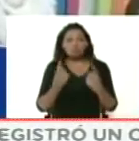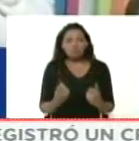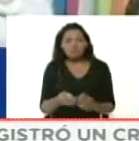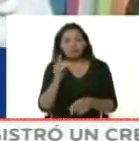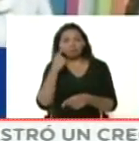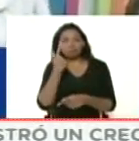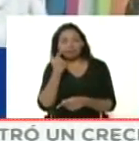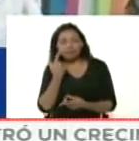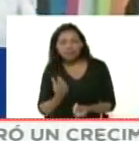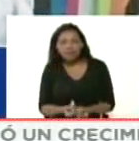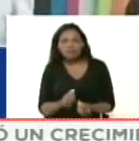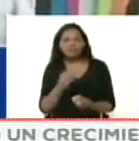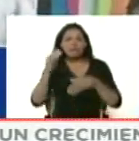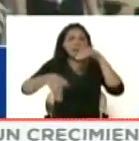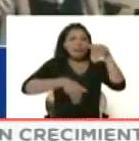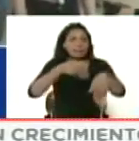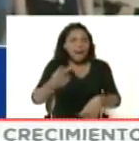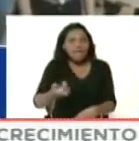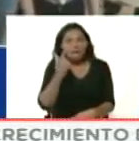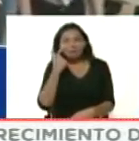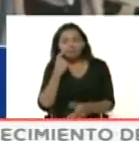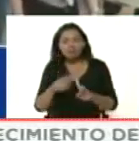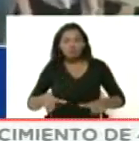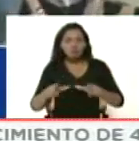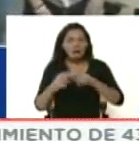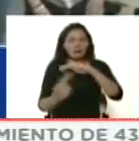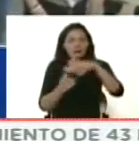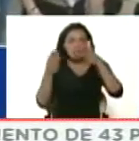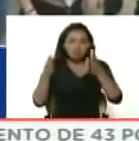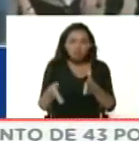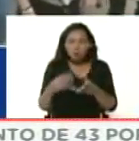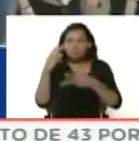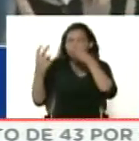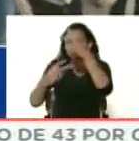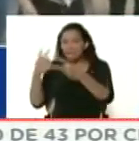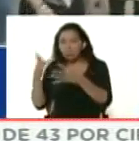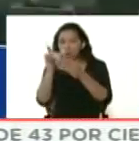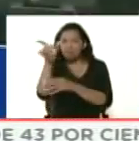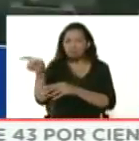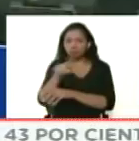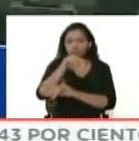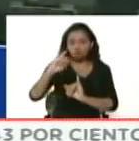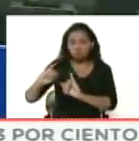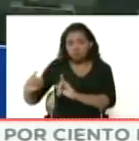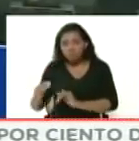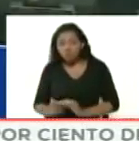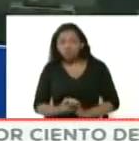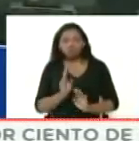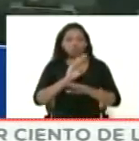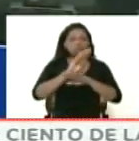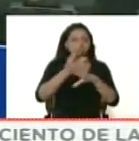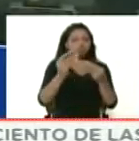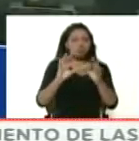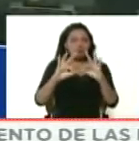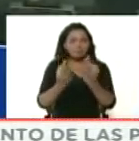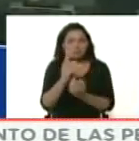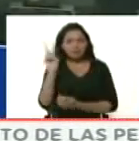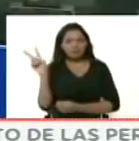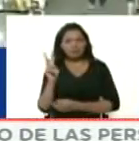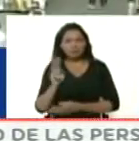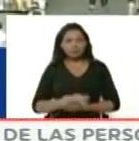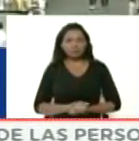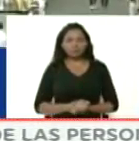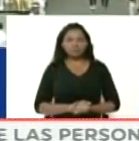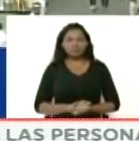autopistas, balnearios, centros de recreación, protegido a la familia venezolana.